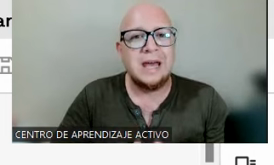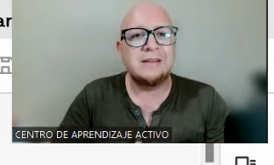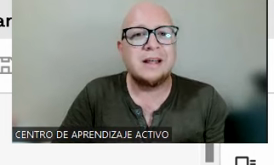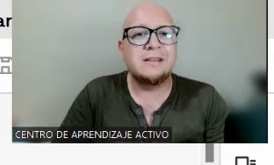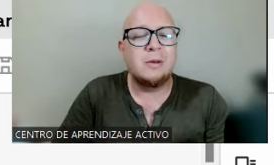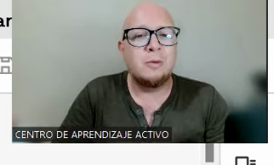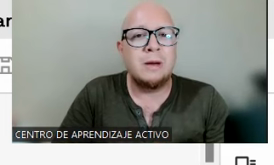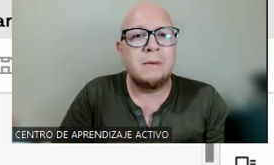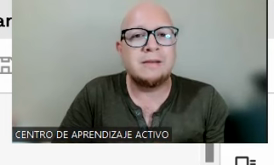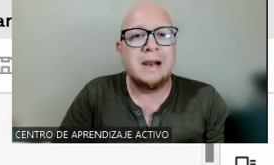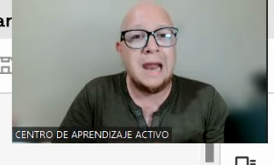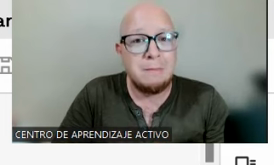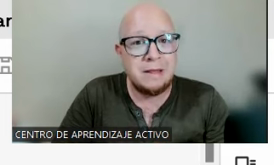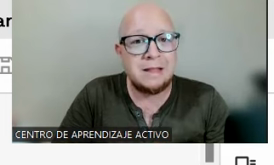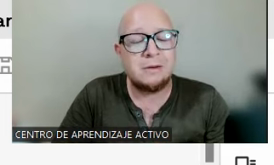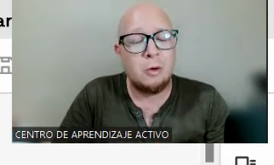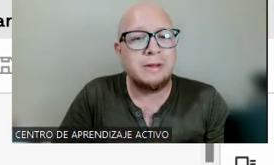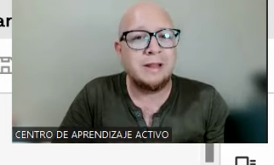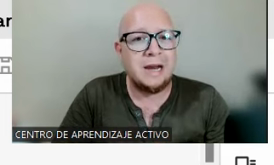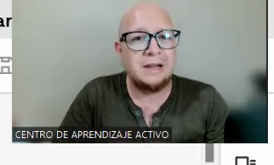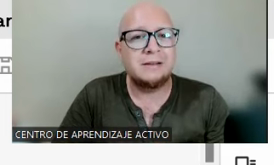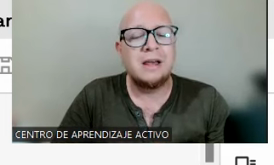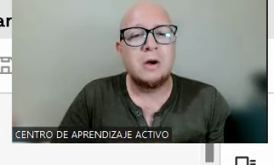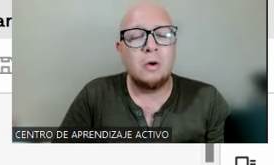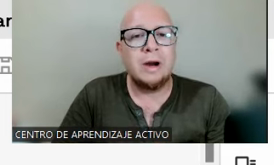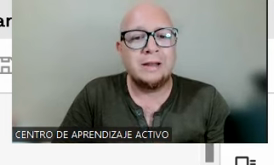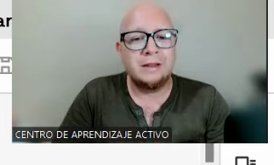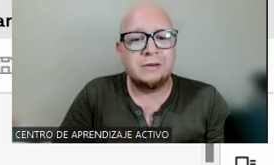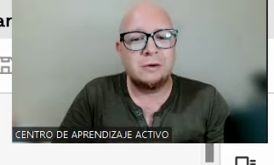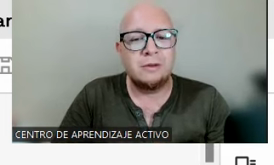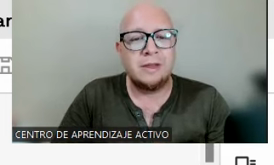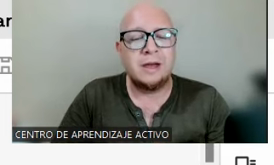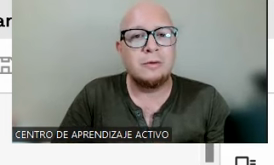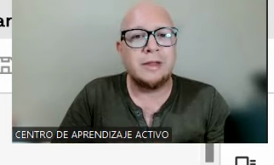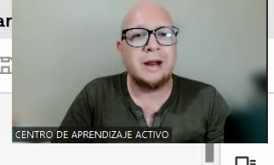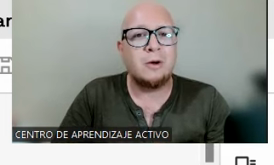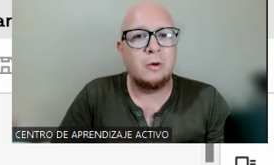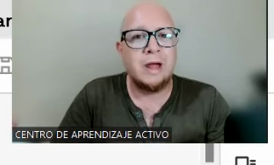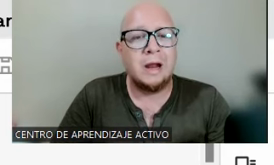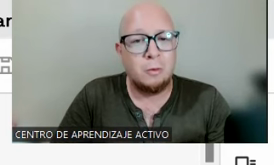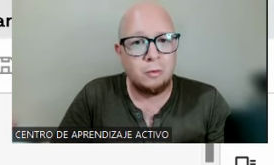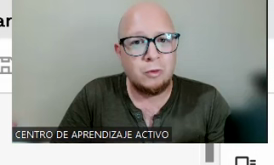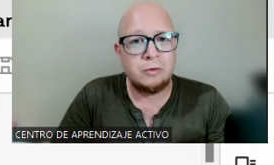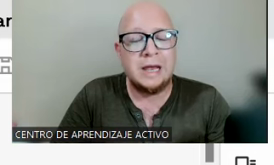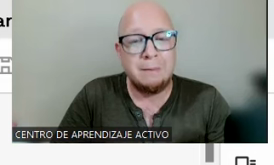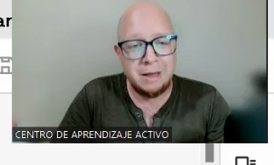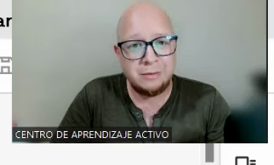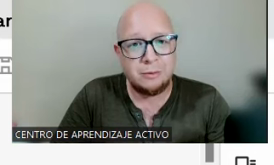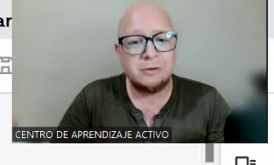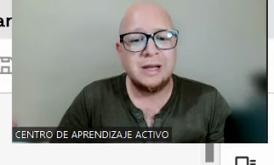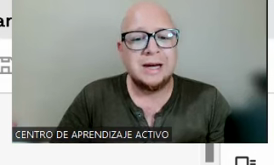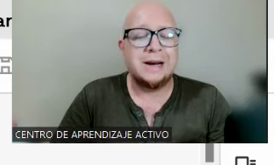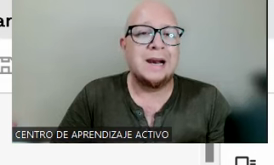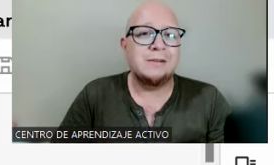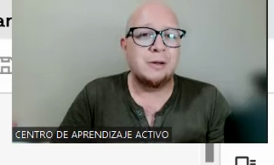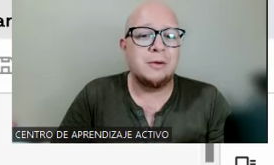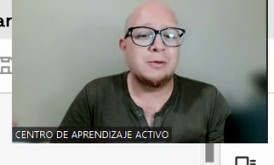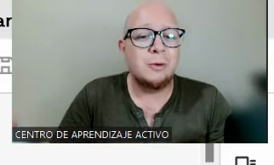estas nuevas láminas o materiales con la intención de contar con algunos elementos